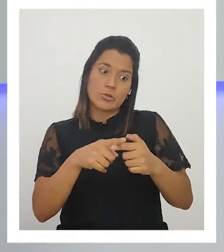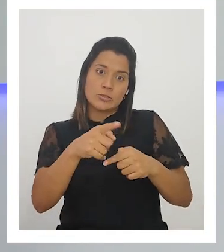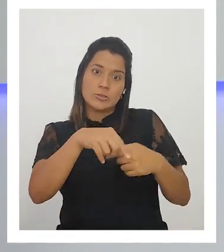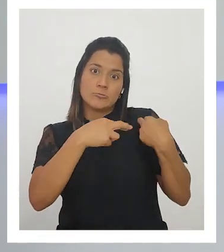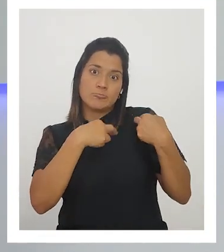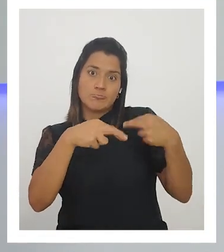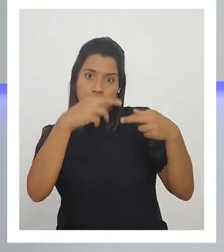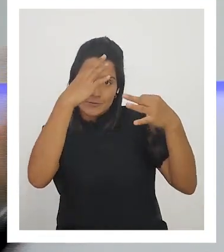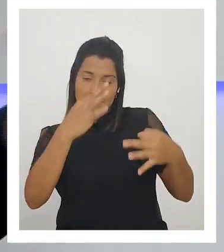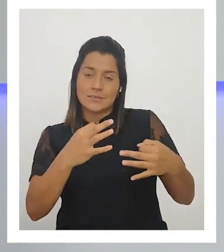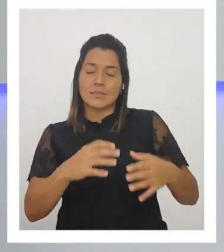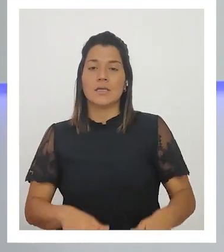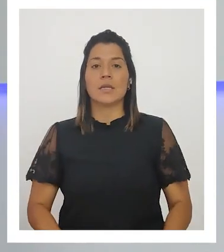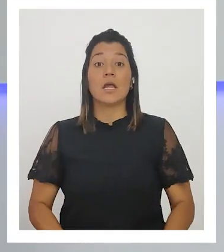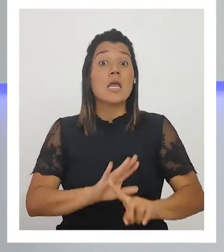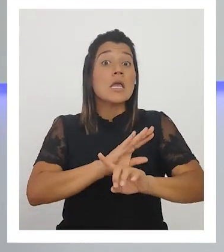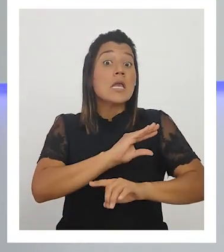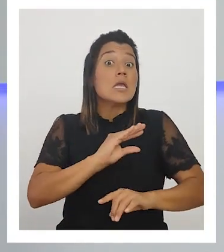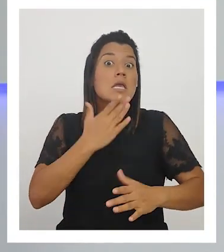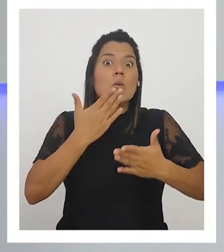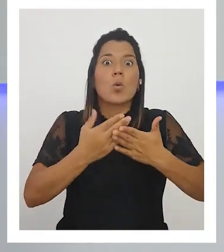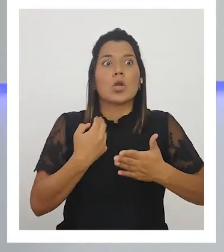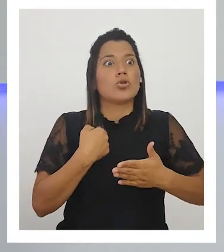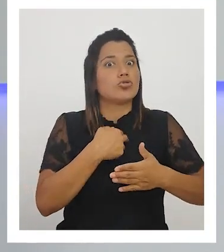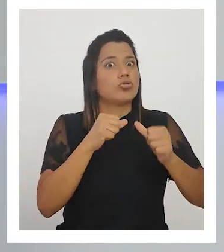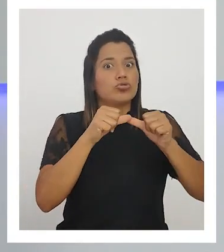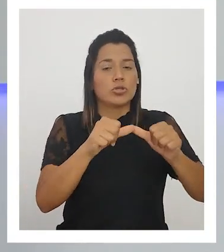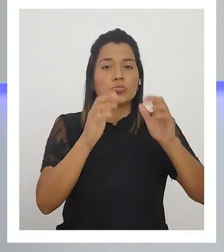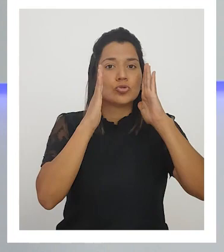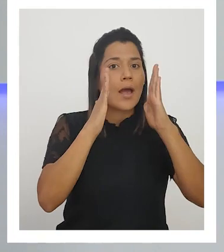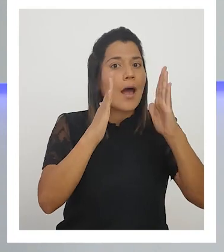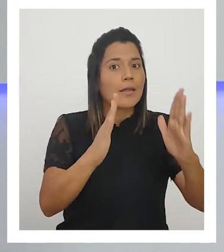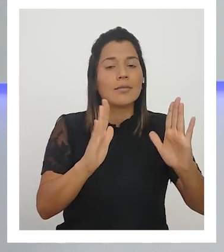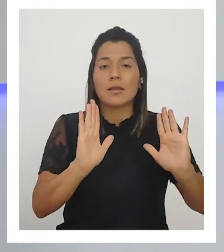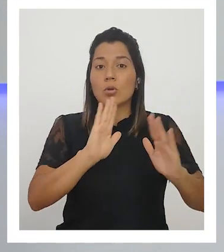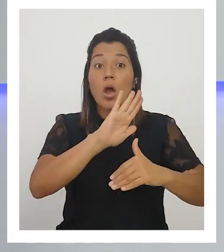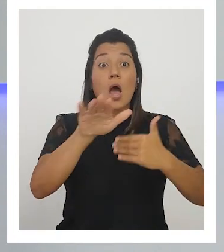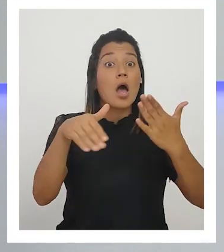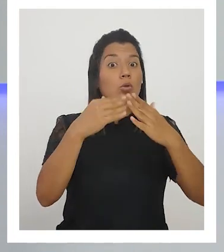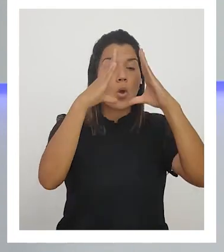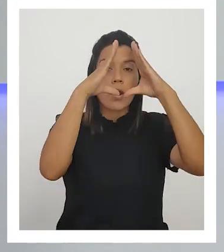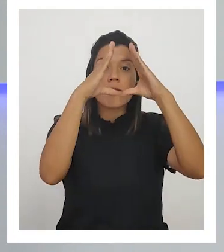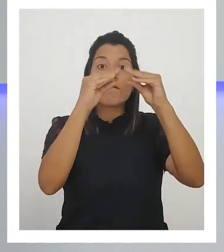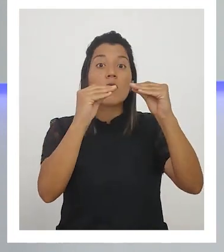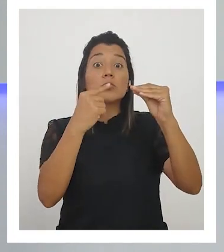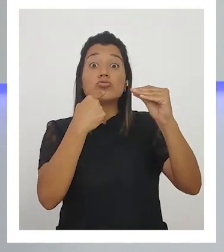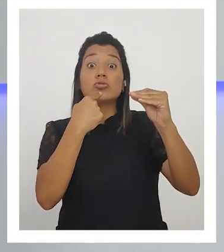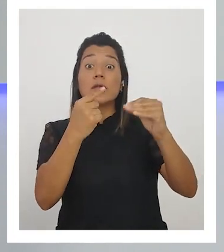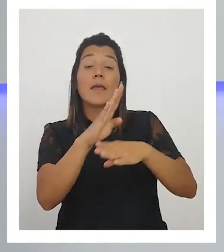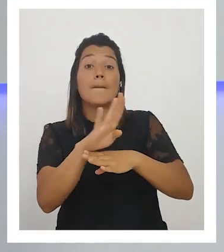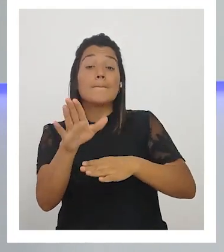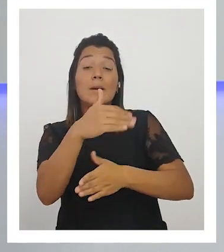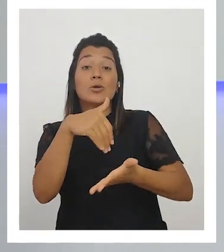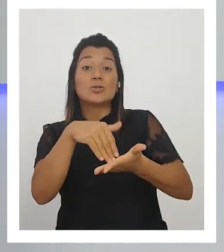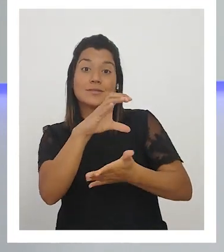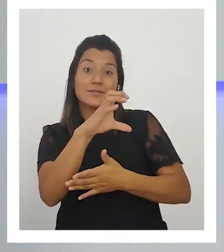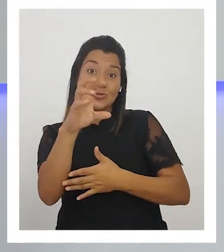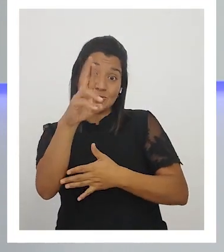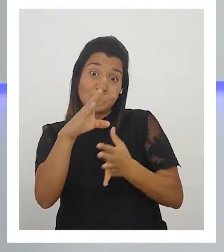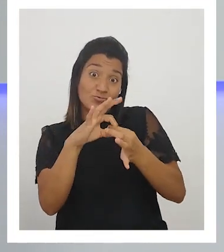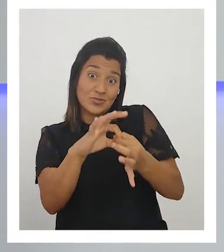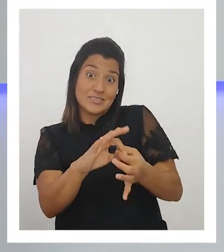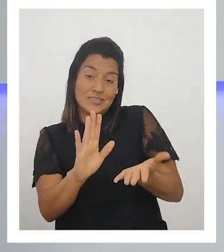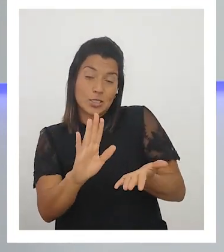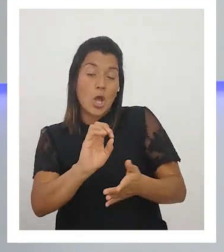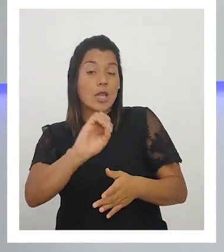valorando. Y bueno, y estaremos muy atentos a los anuncios que en ese sentido esa instancia del Banco